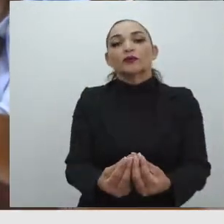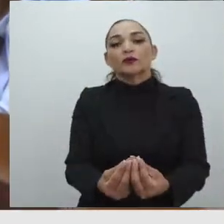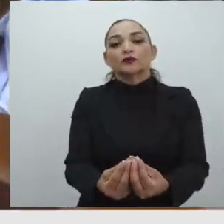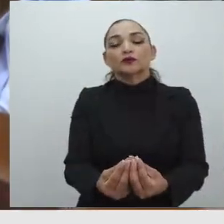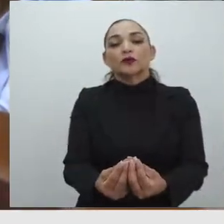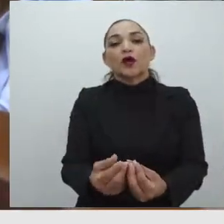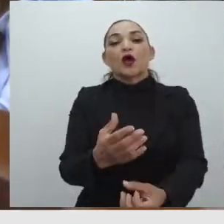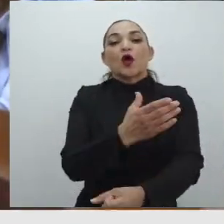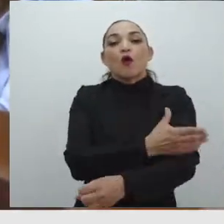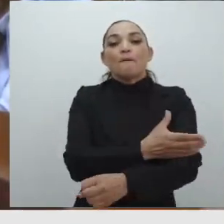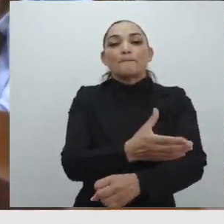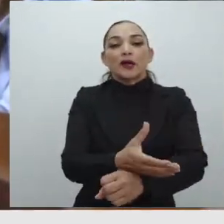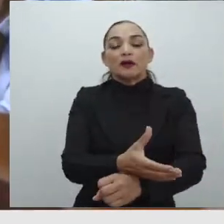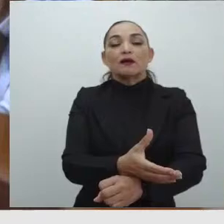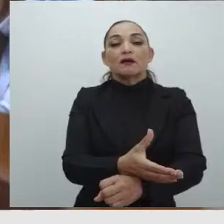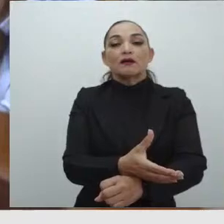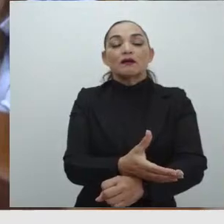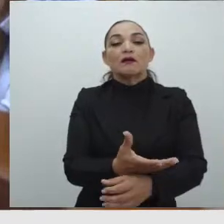Compañeros,